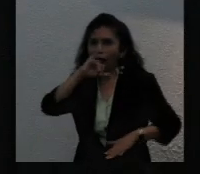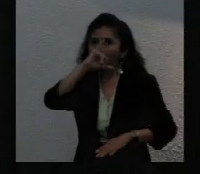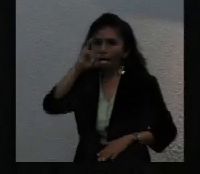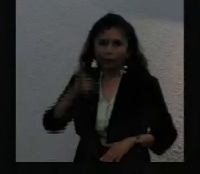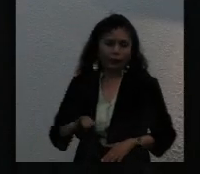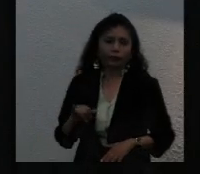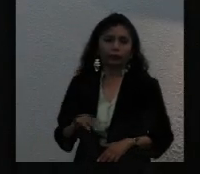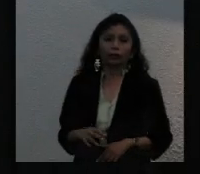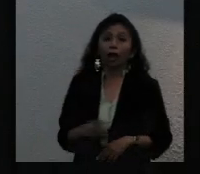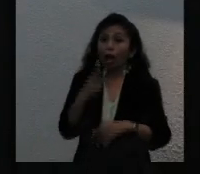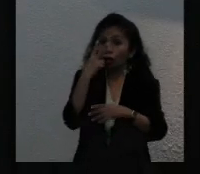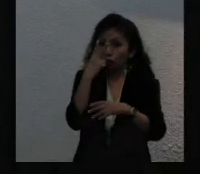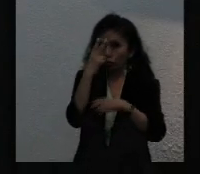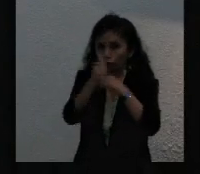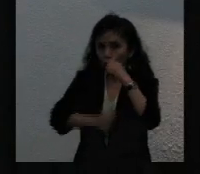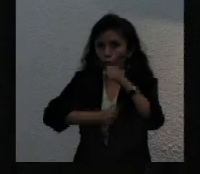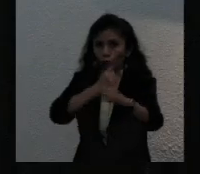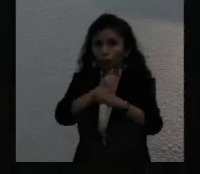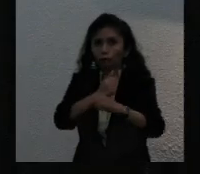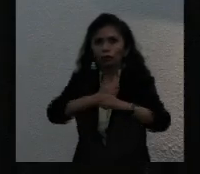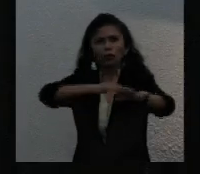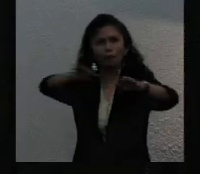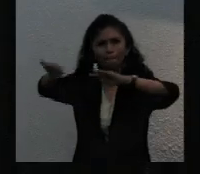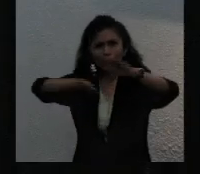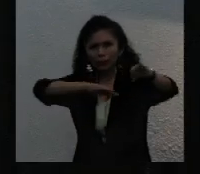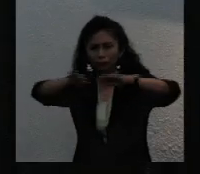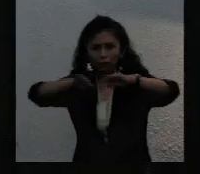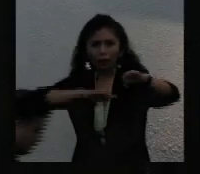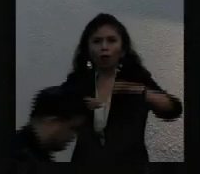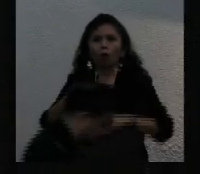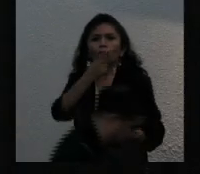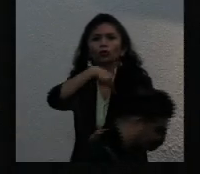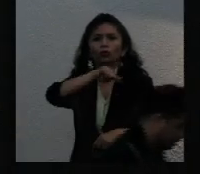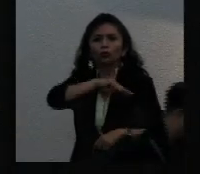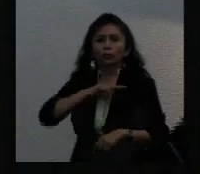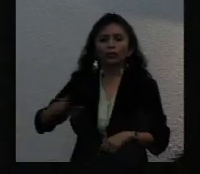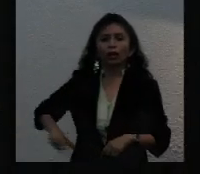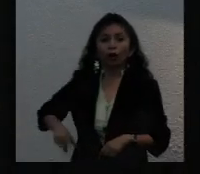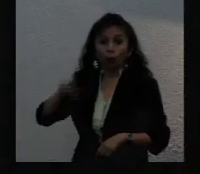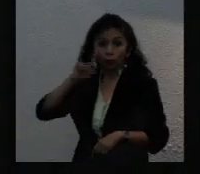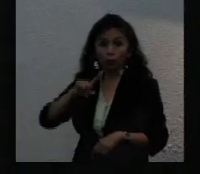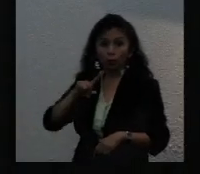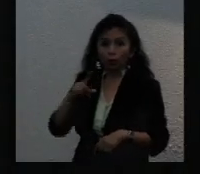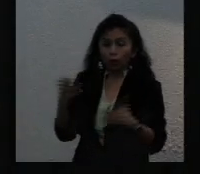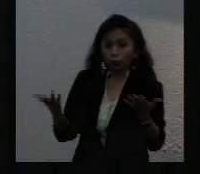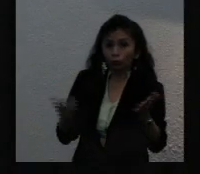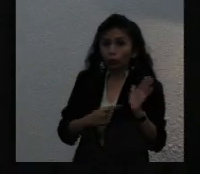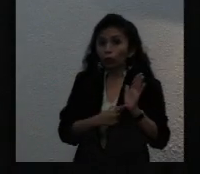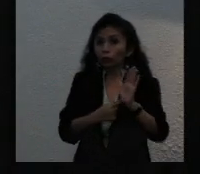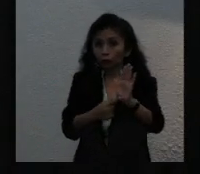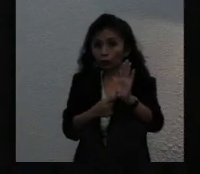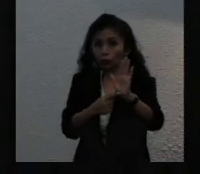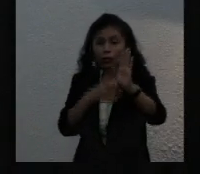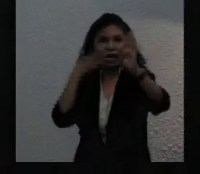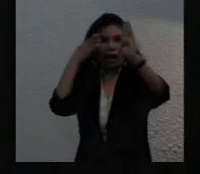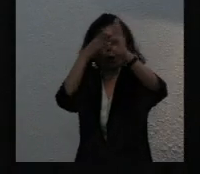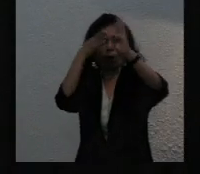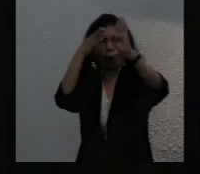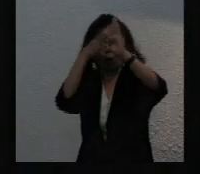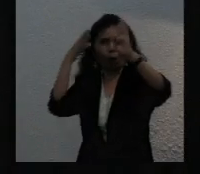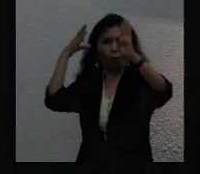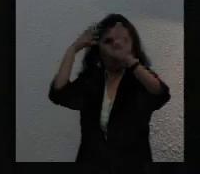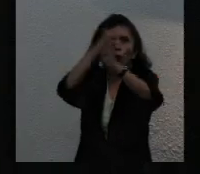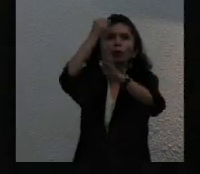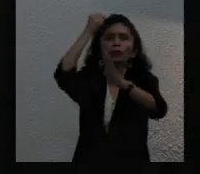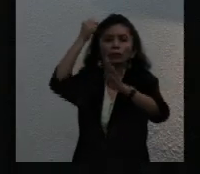A lo largo de estos 2 años de arduo trabajo, nuestra gobernadora nos ha enseñado que para conseguir